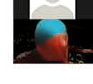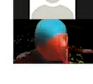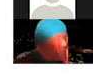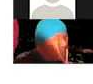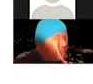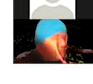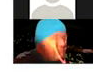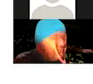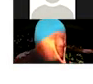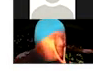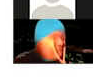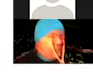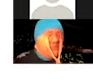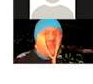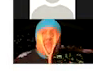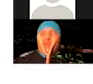Escucha mucho eco.